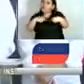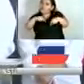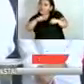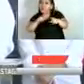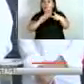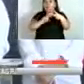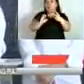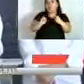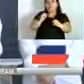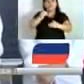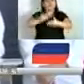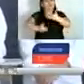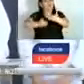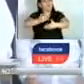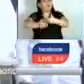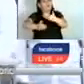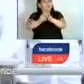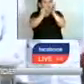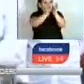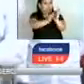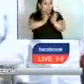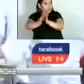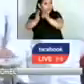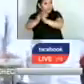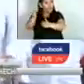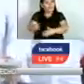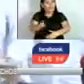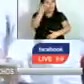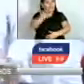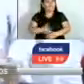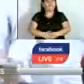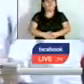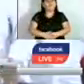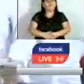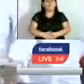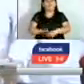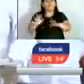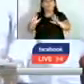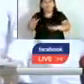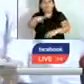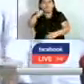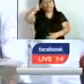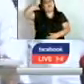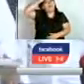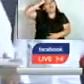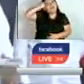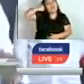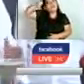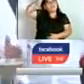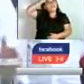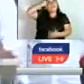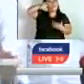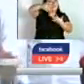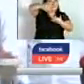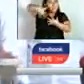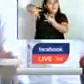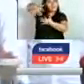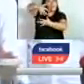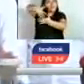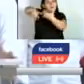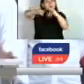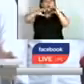que entrar a un proceso de modernización, entrar a un proceso de aprender a acercarnos ahora y a